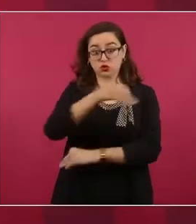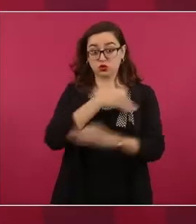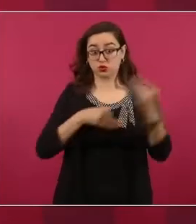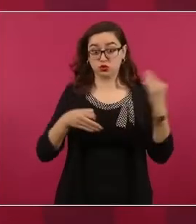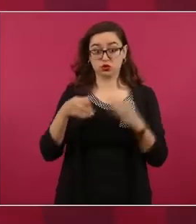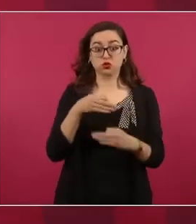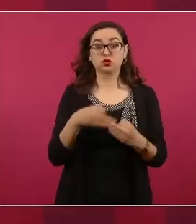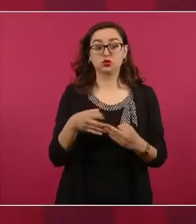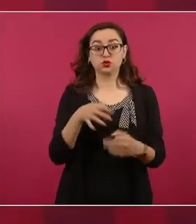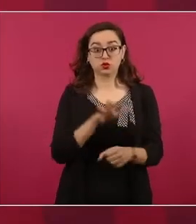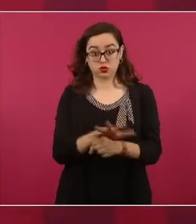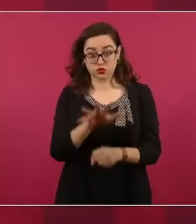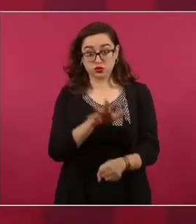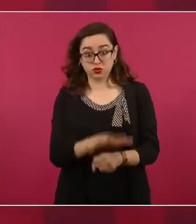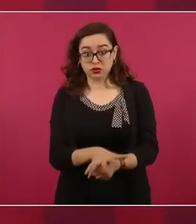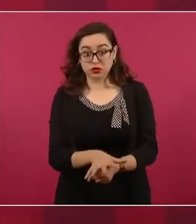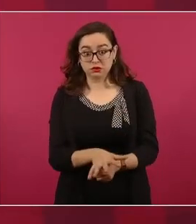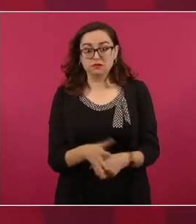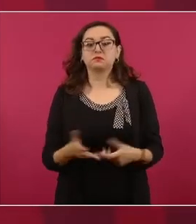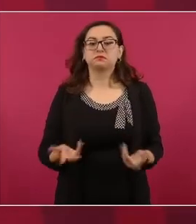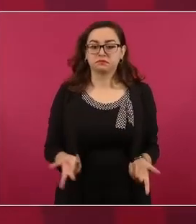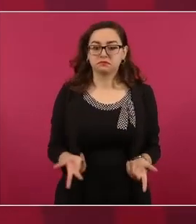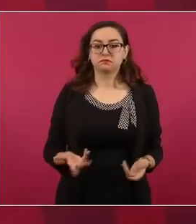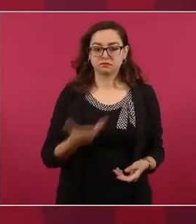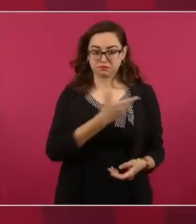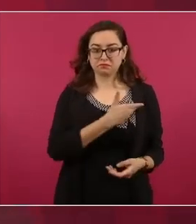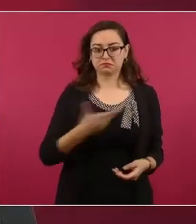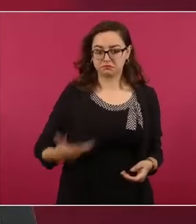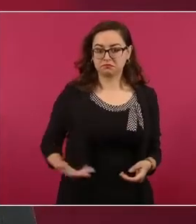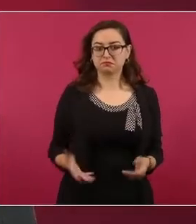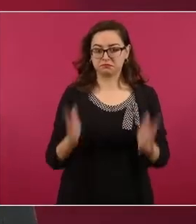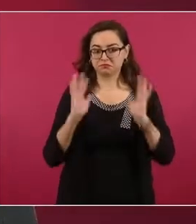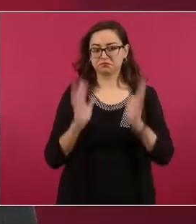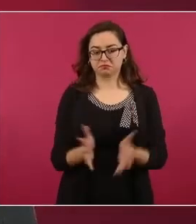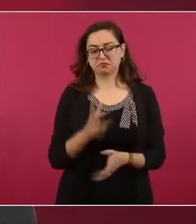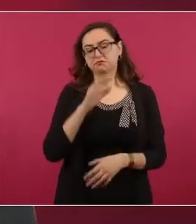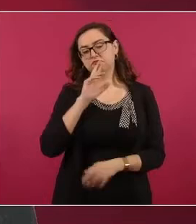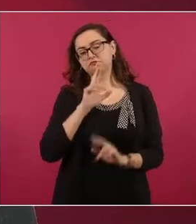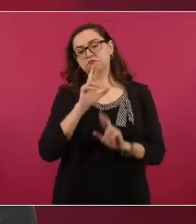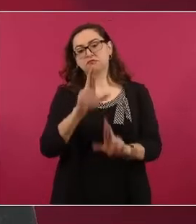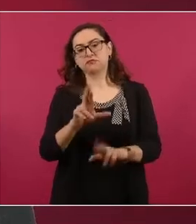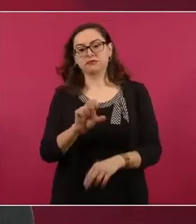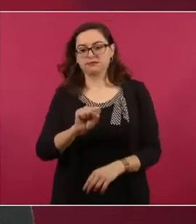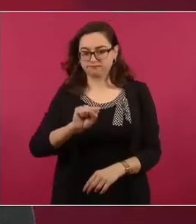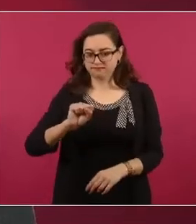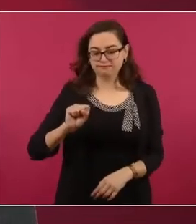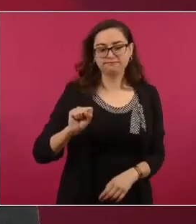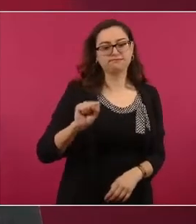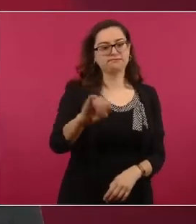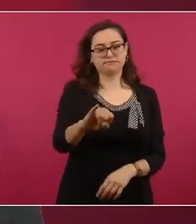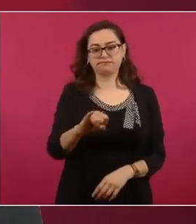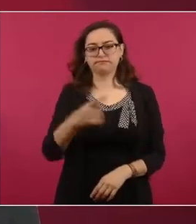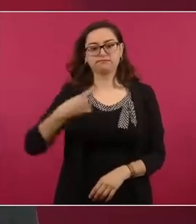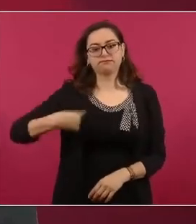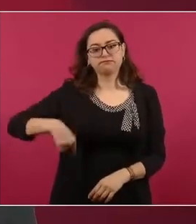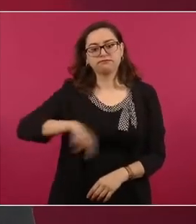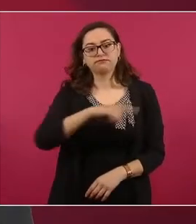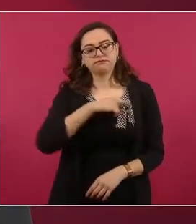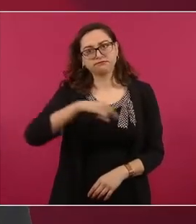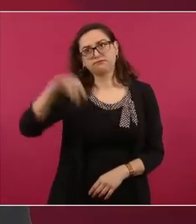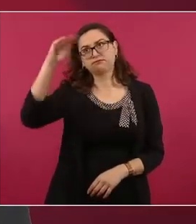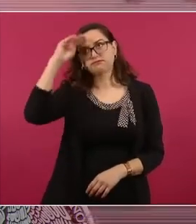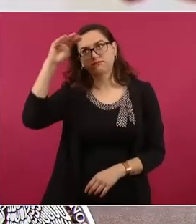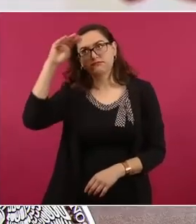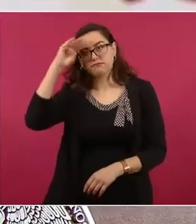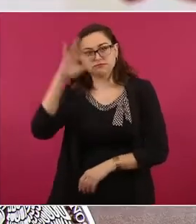de 5 a 11. Como ya lo respondió el presidente, sí, siempre estamos considerando vacunar a toda persona que